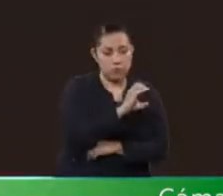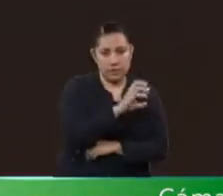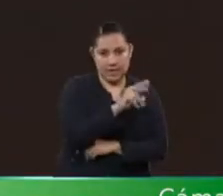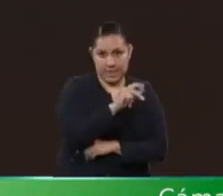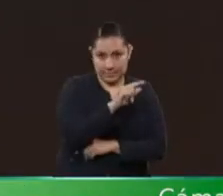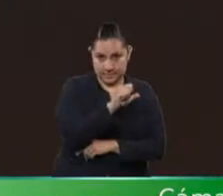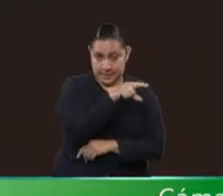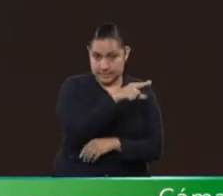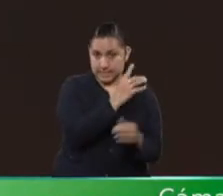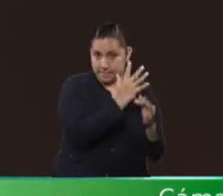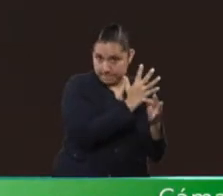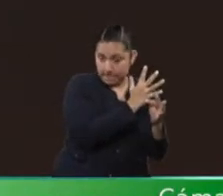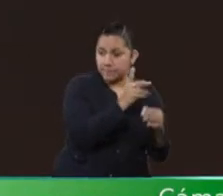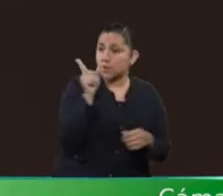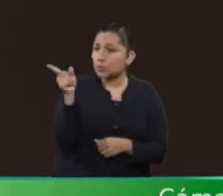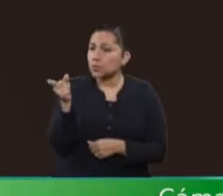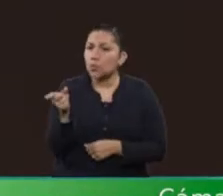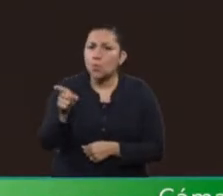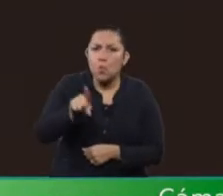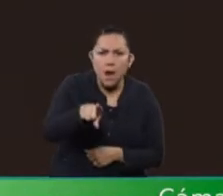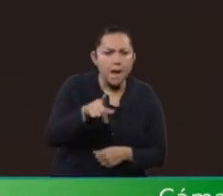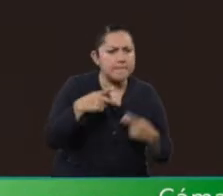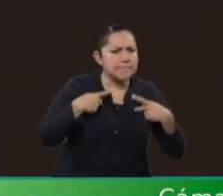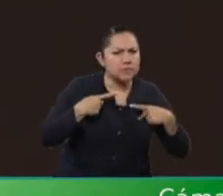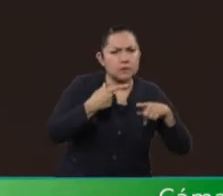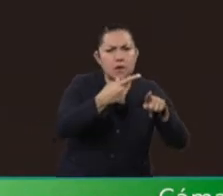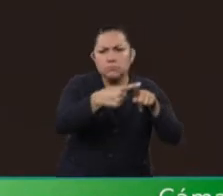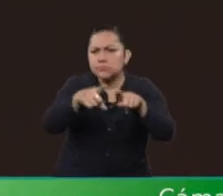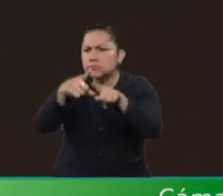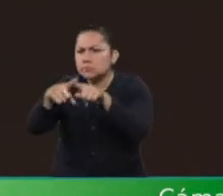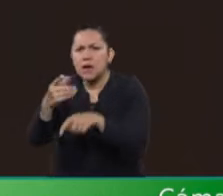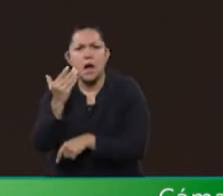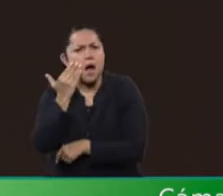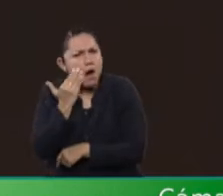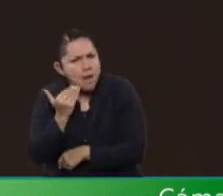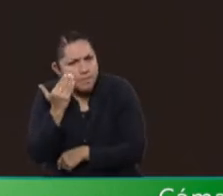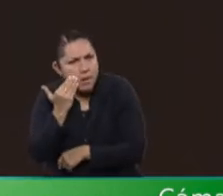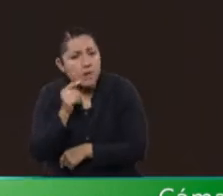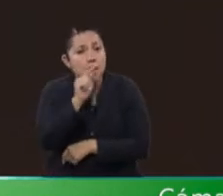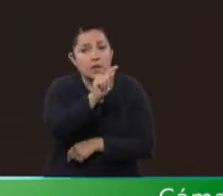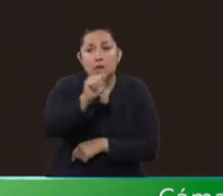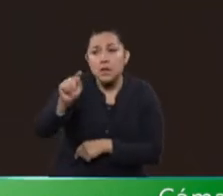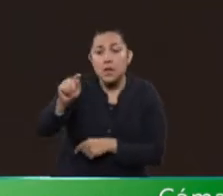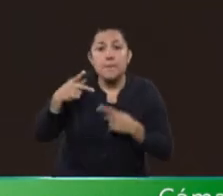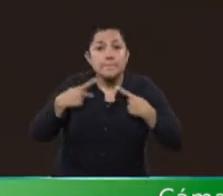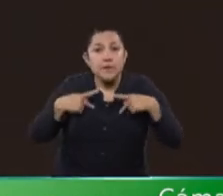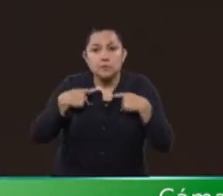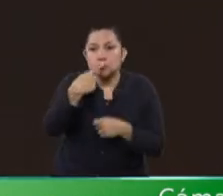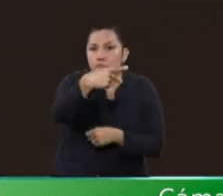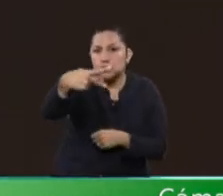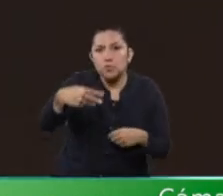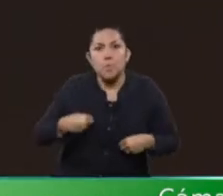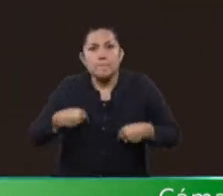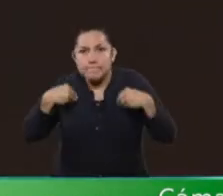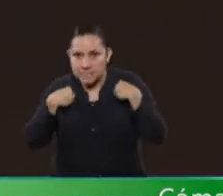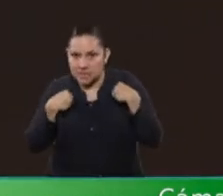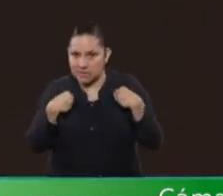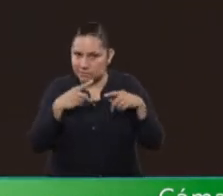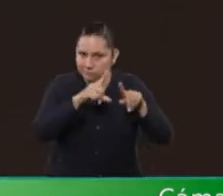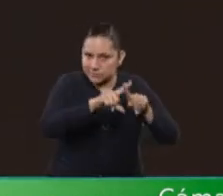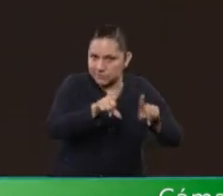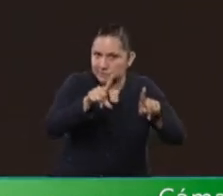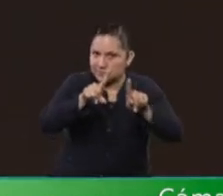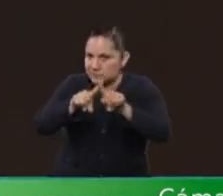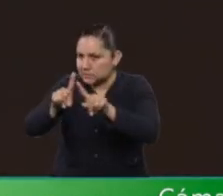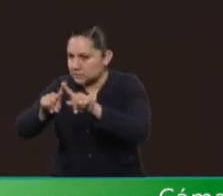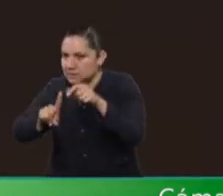pues cada persona Libra algún tipo de batalla diputadas y diputados este día nuestro país paga